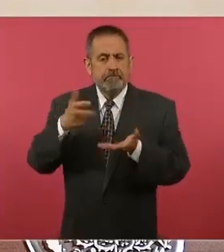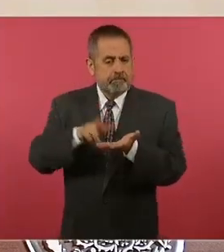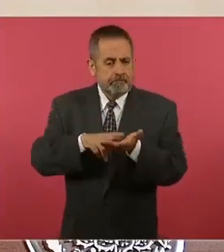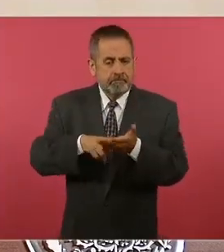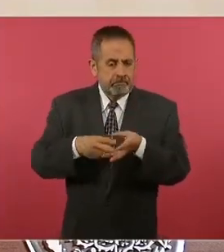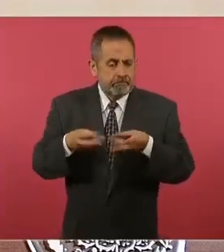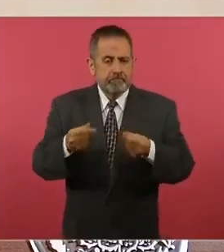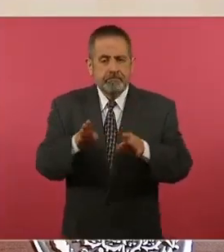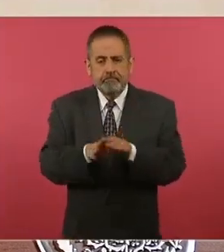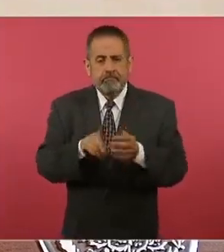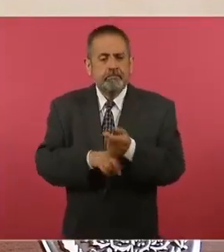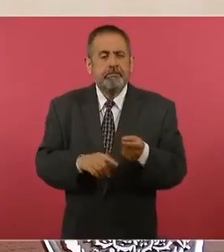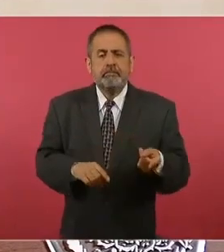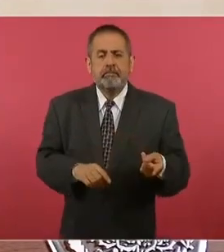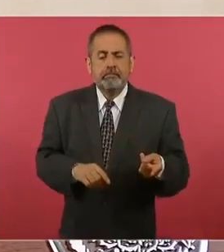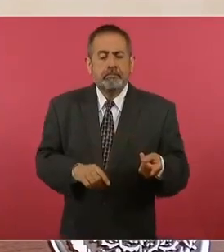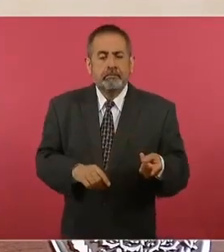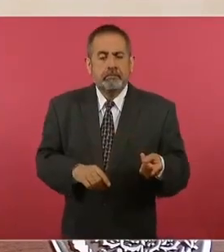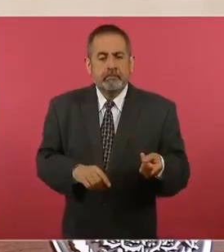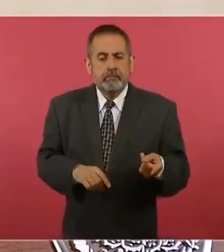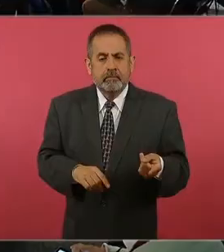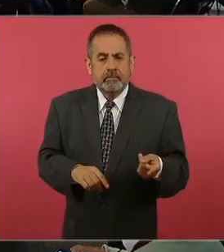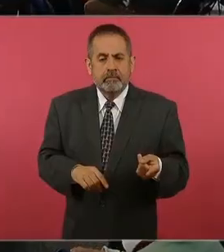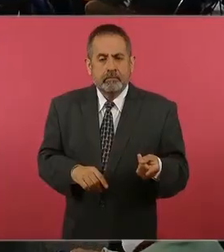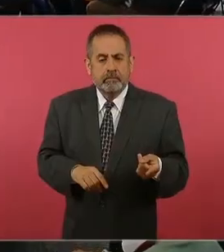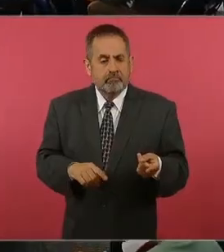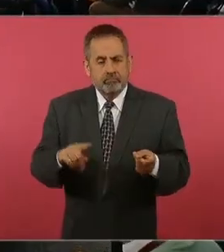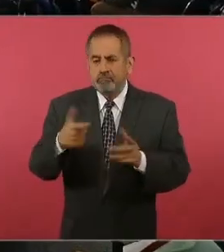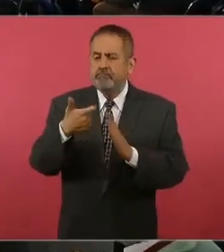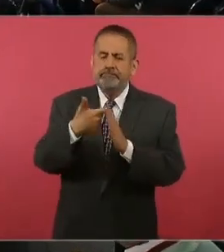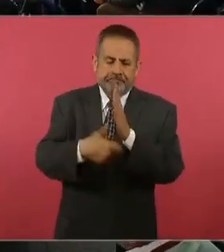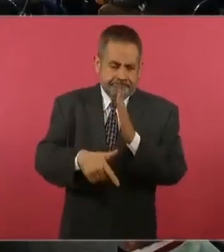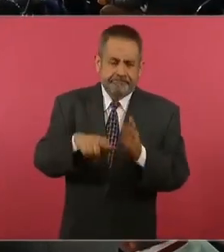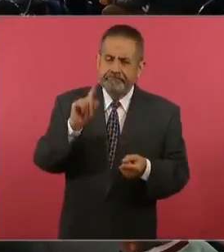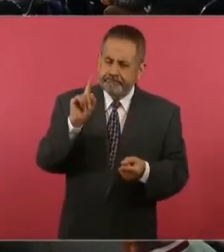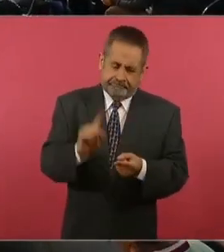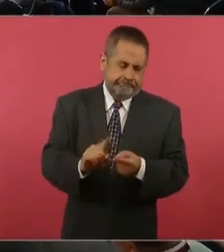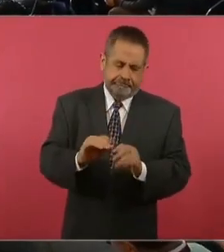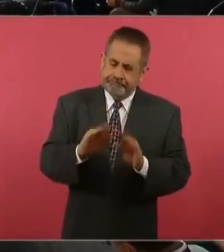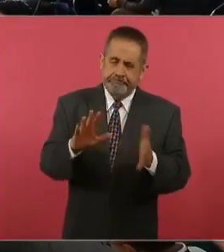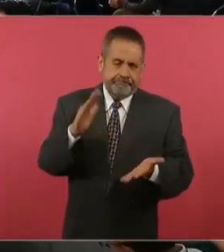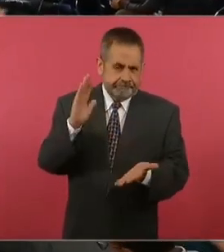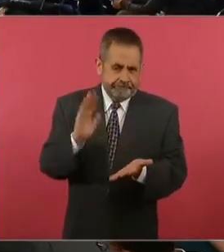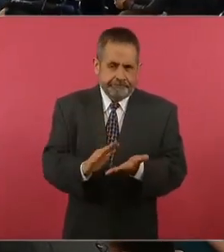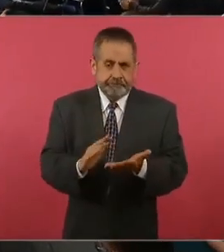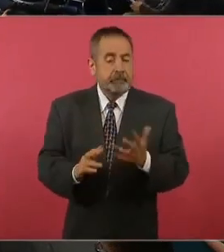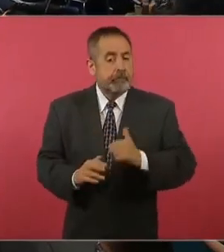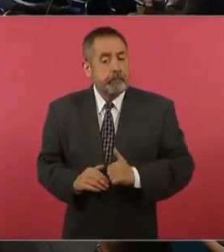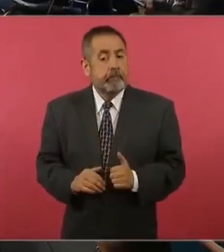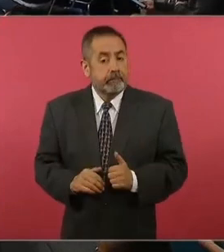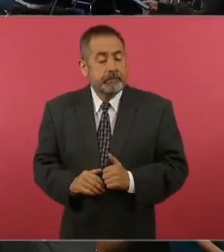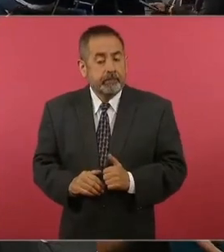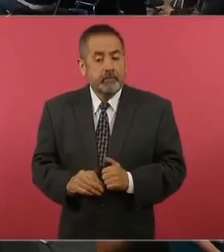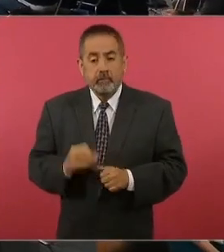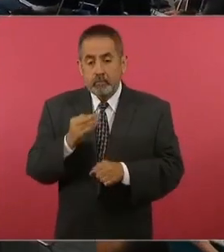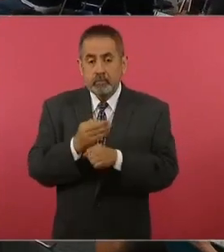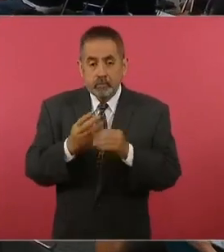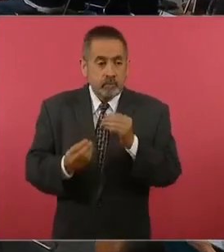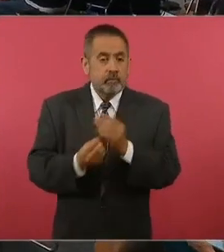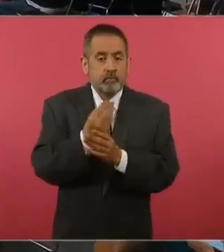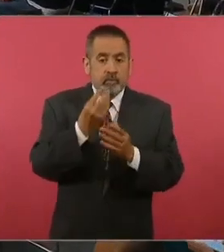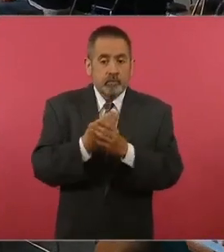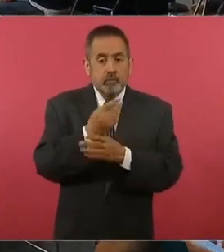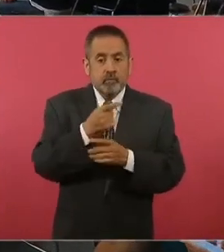costos van a ser menores, y se están abriendo